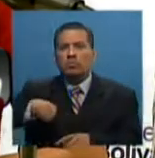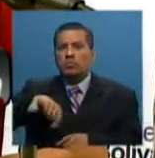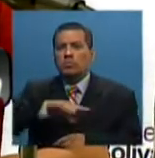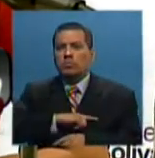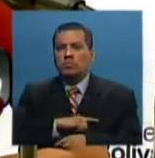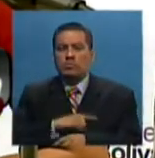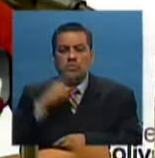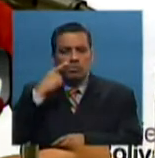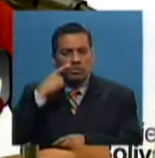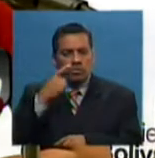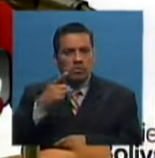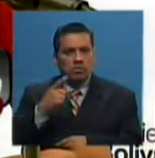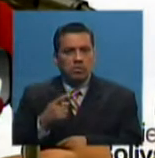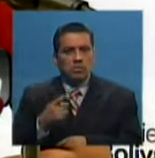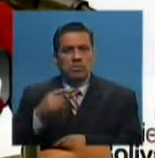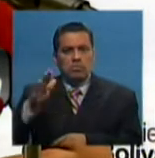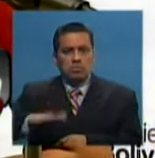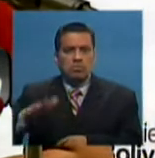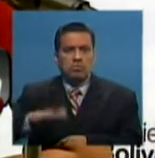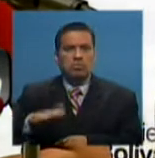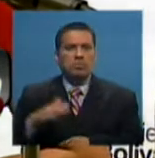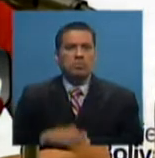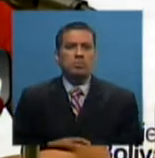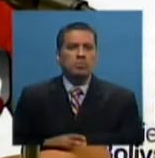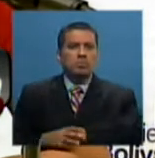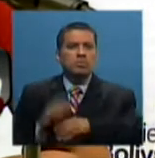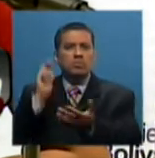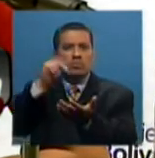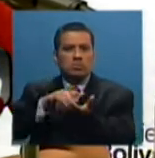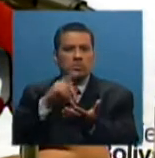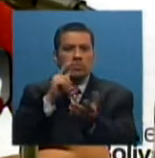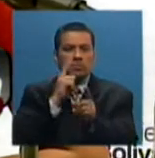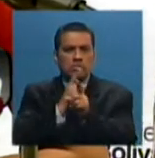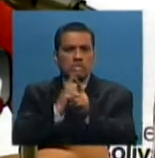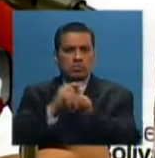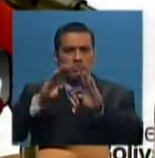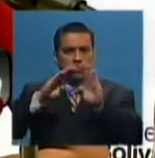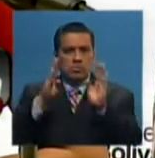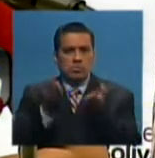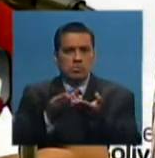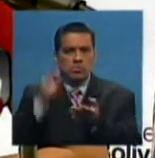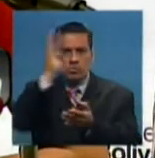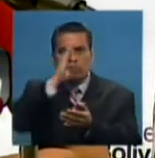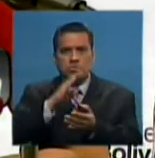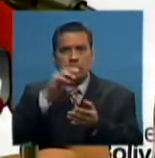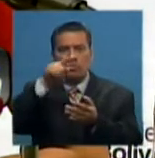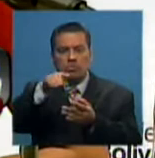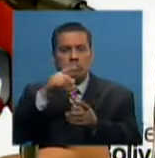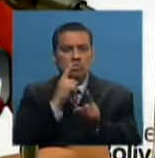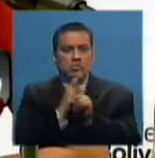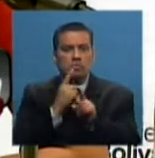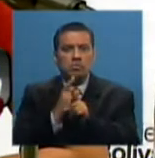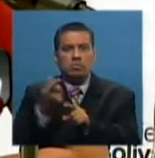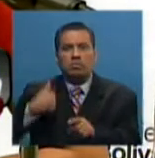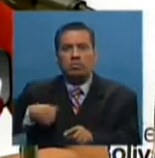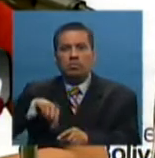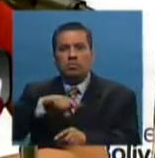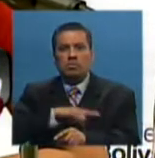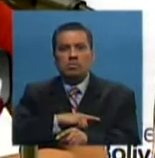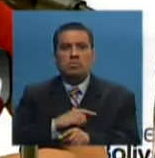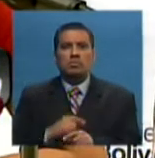estamos apostando a que el baloncesto va a clasificar a Río. Este es uno de esos eventos que nosotros nos